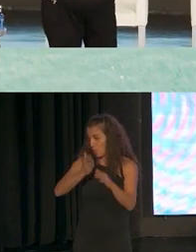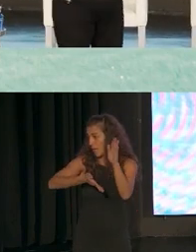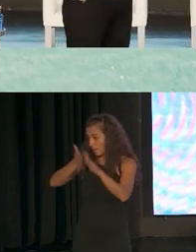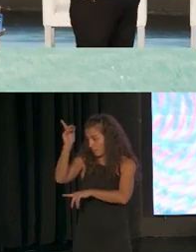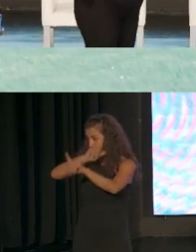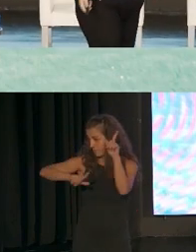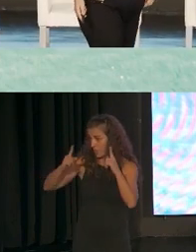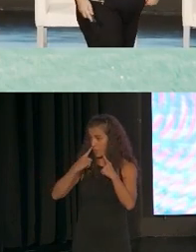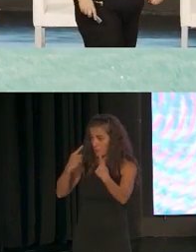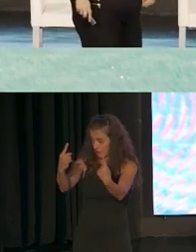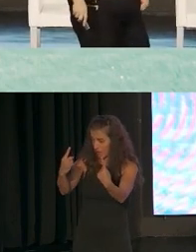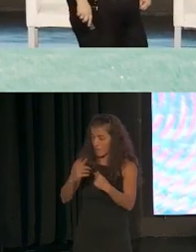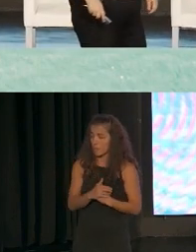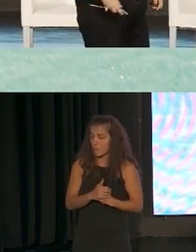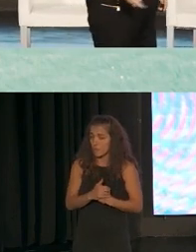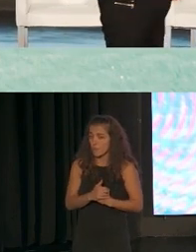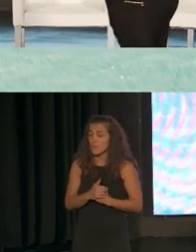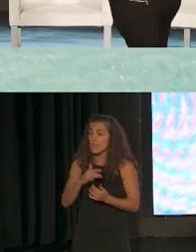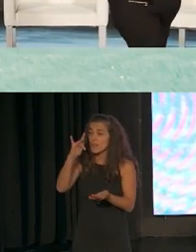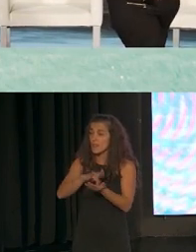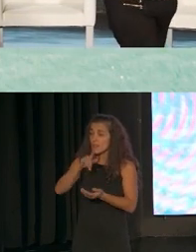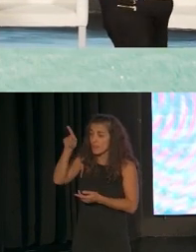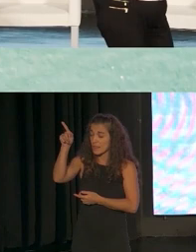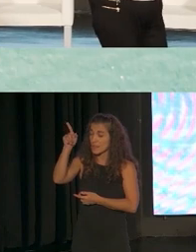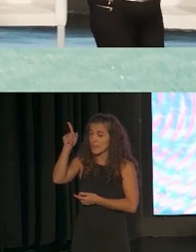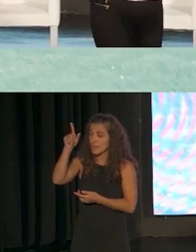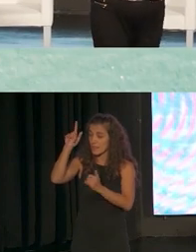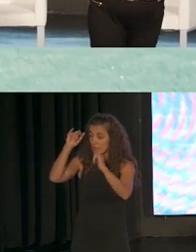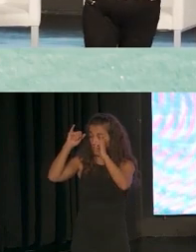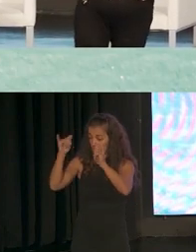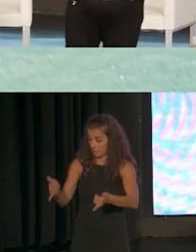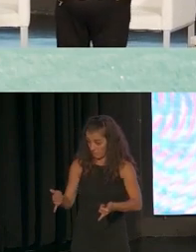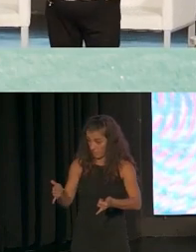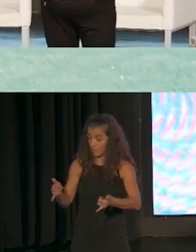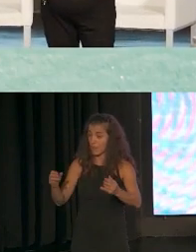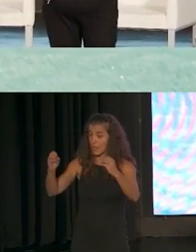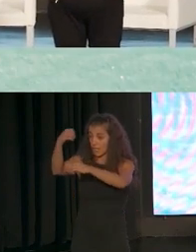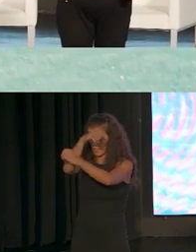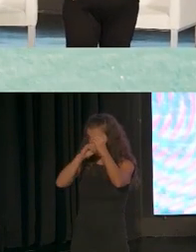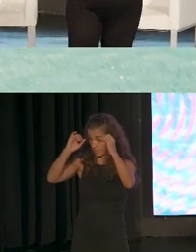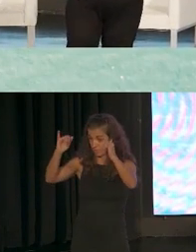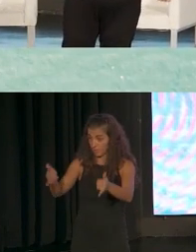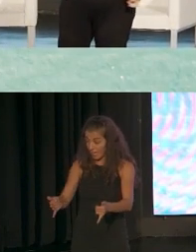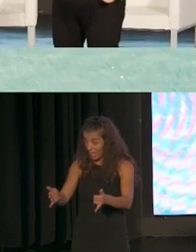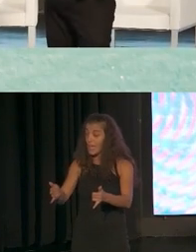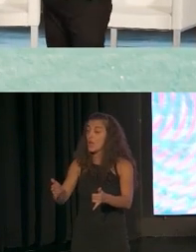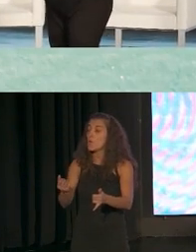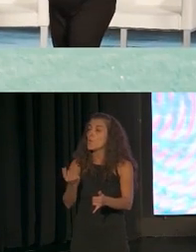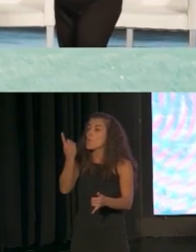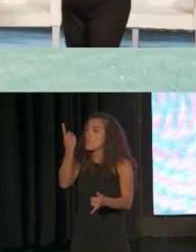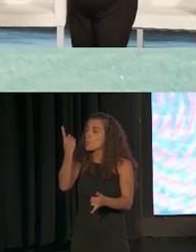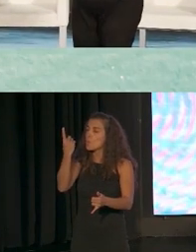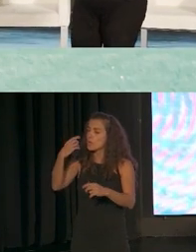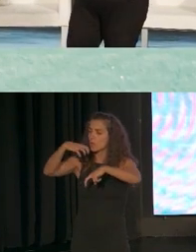a a la luna y resulta que cuando llegaron allí al espacio pues uno de los astronautas